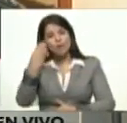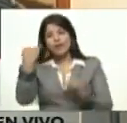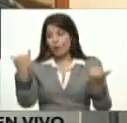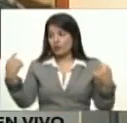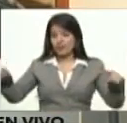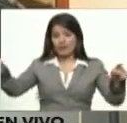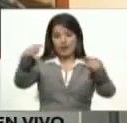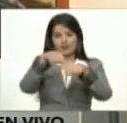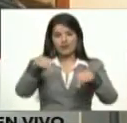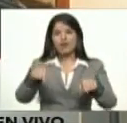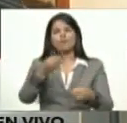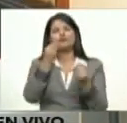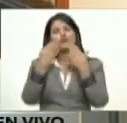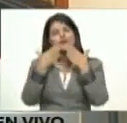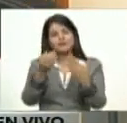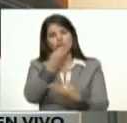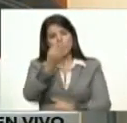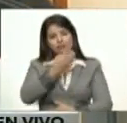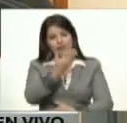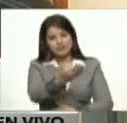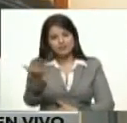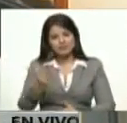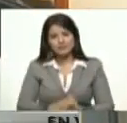aquí presentes. Muchas gracias. Muy buenas tardes.